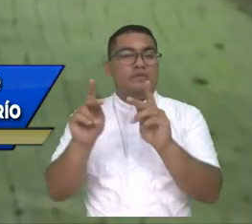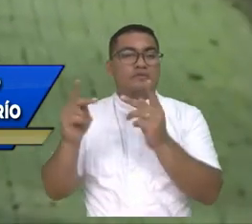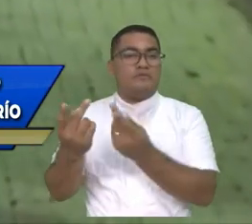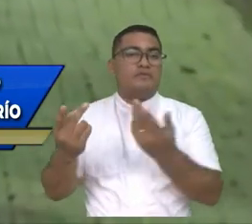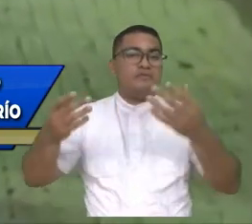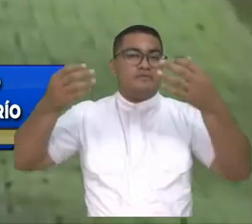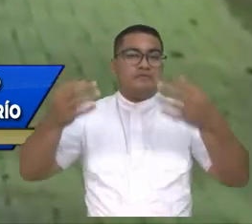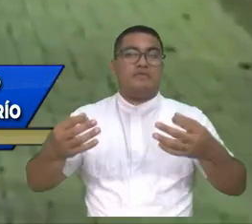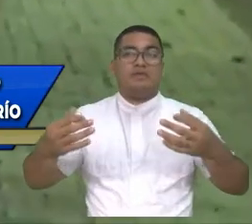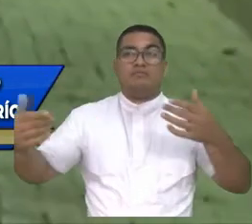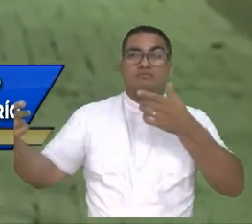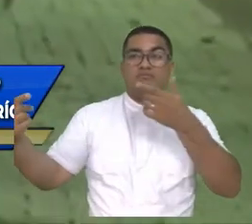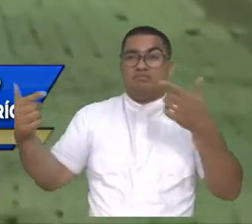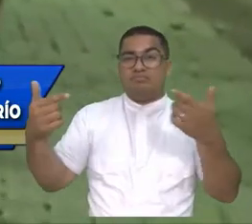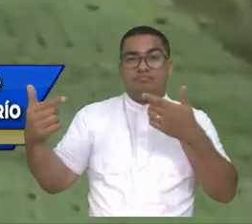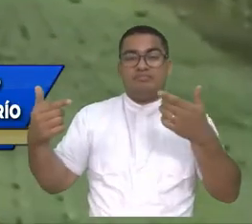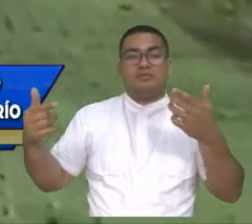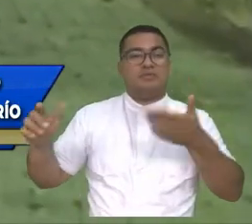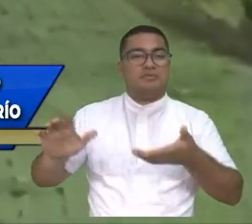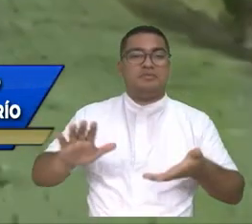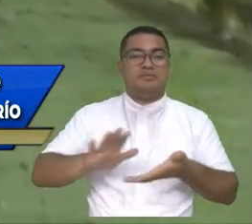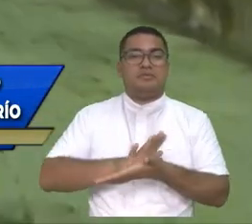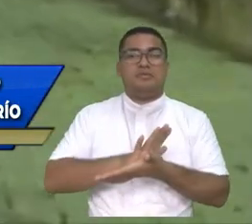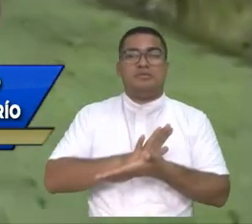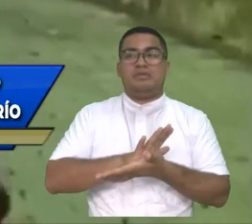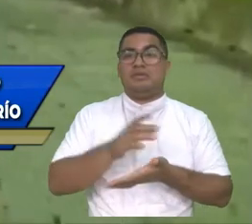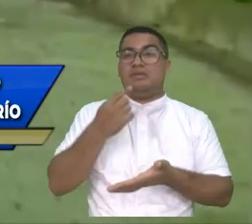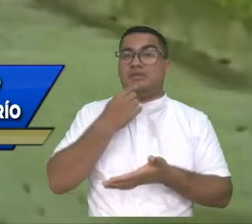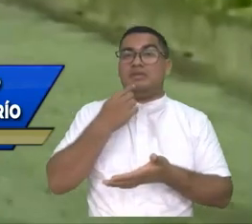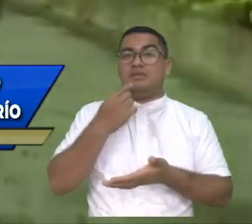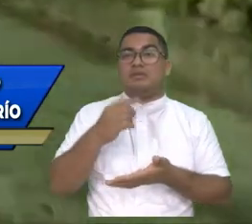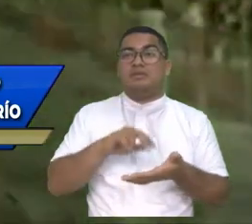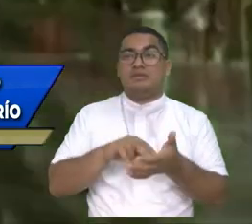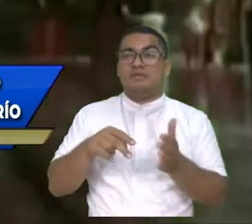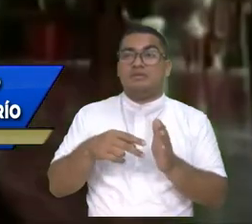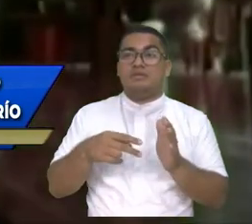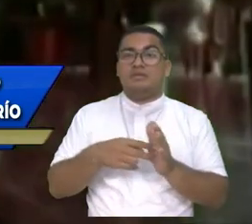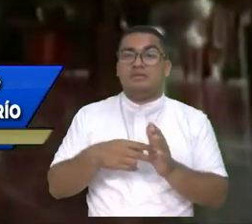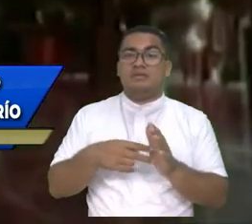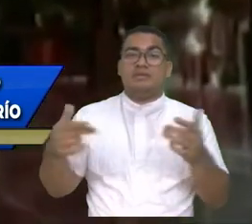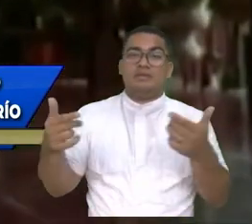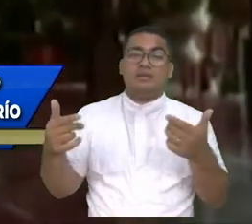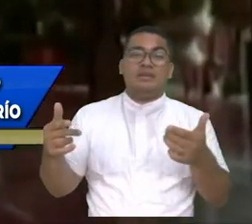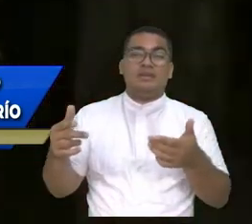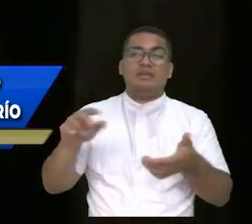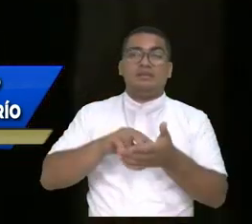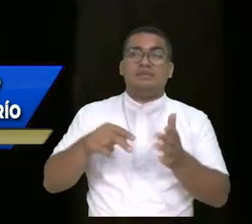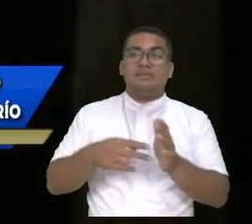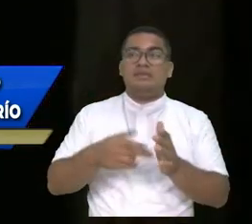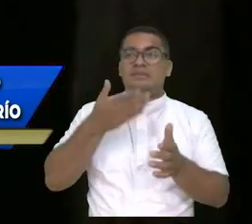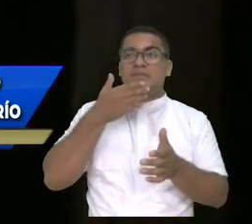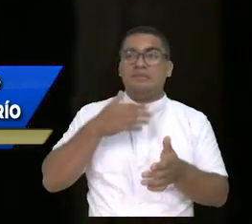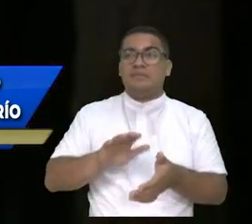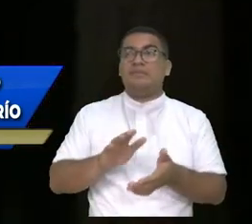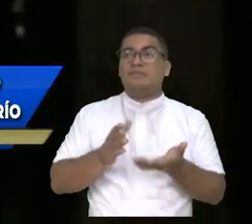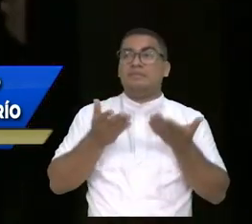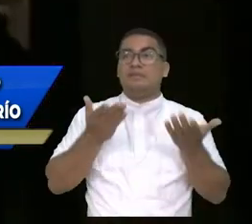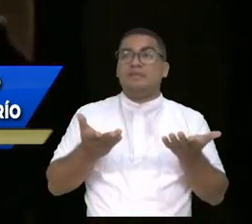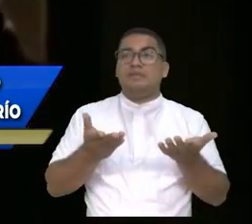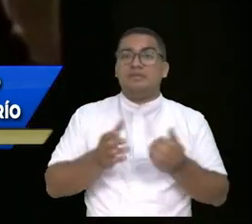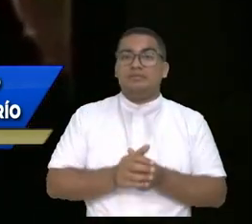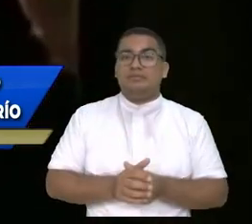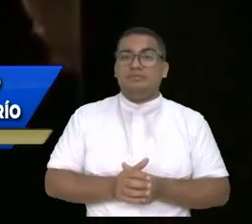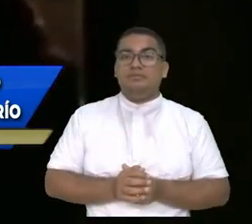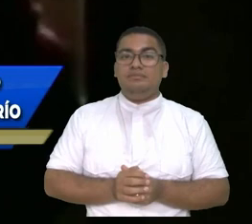guerras destruyen, que las guerras fratricidas no dejan absolutamente nada. Entonces, eso